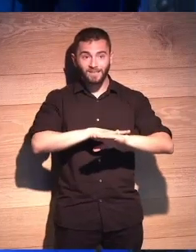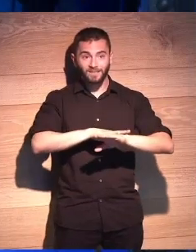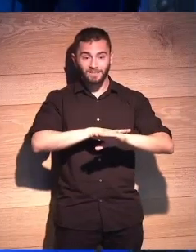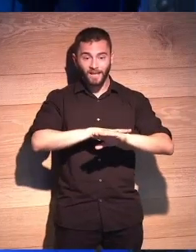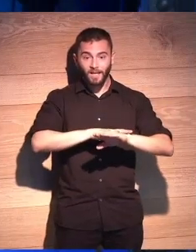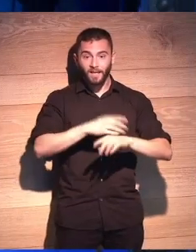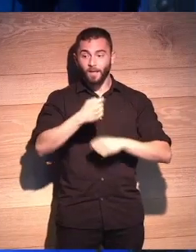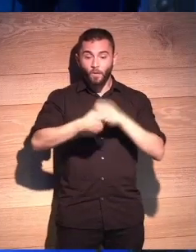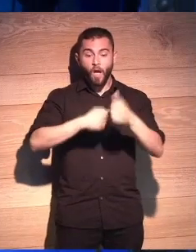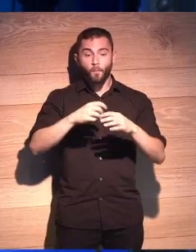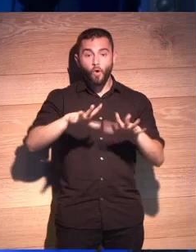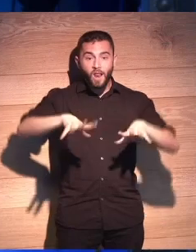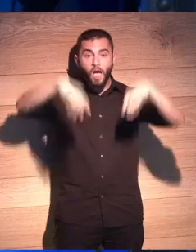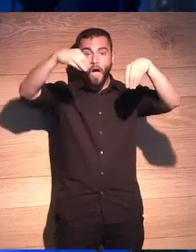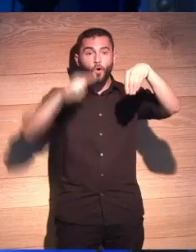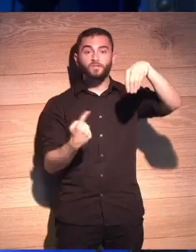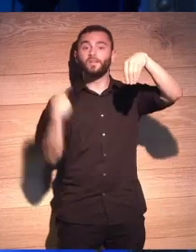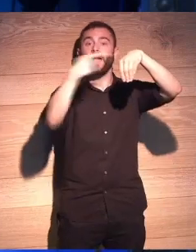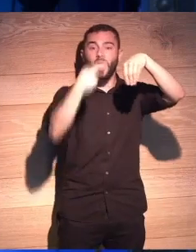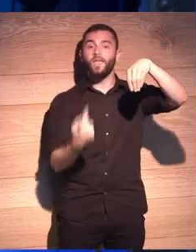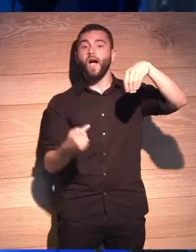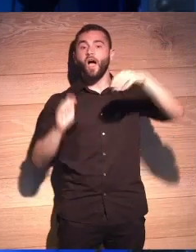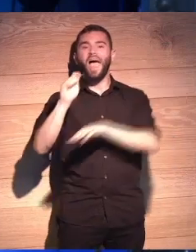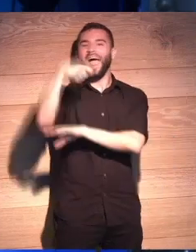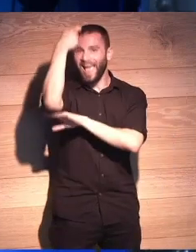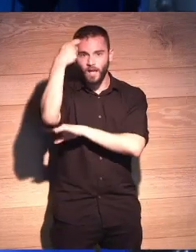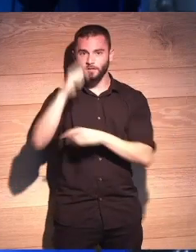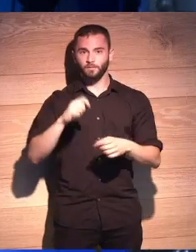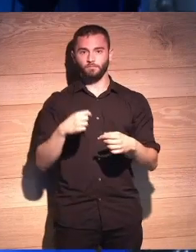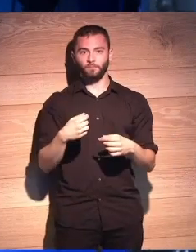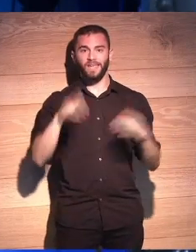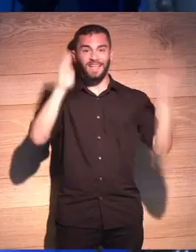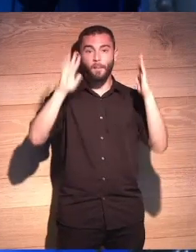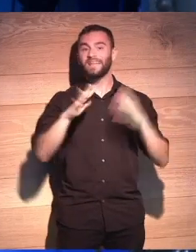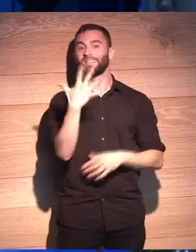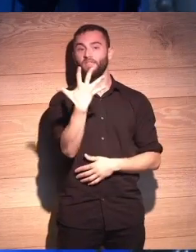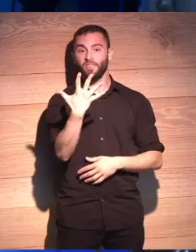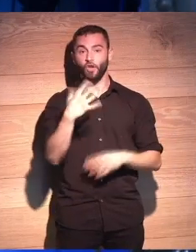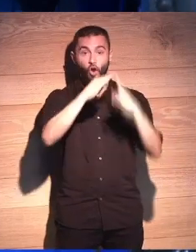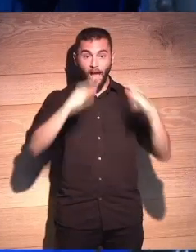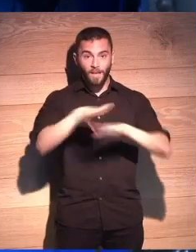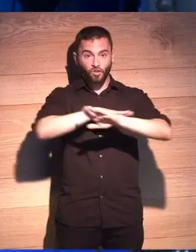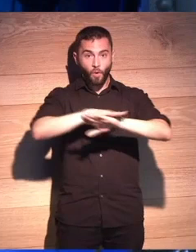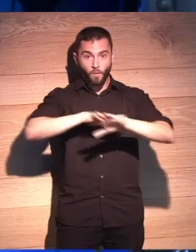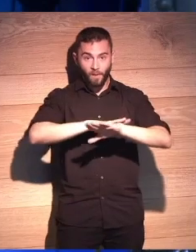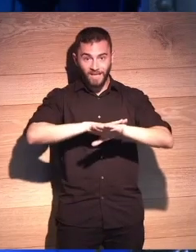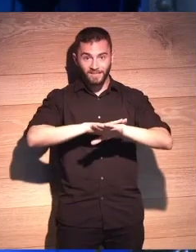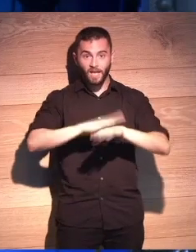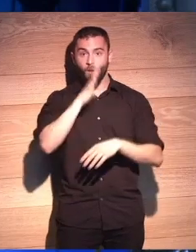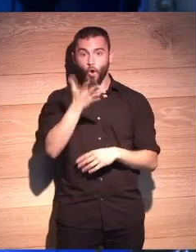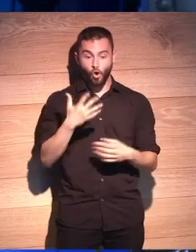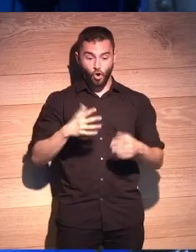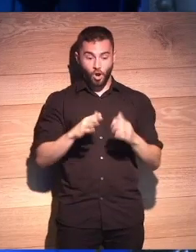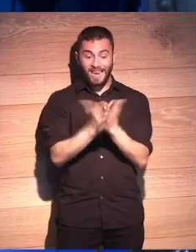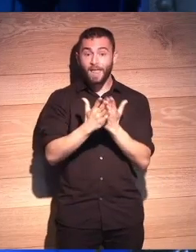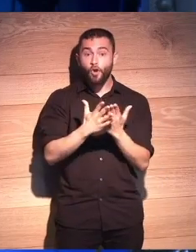la cima y tiene 5 etapas. Y es un campamento base, ¿por qué? Porque no es un libro de papel, es